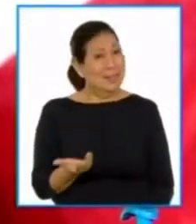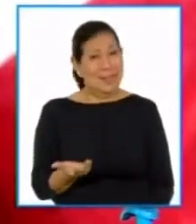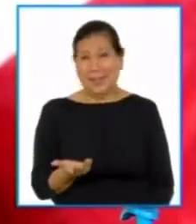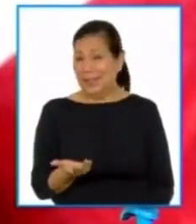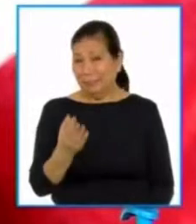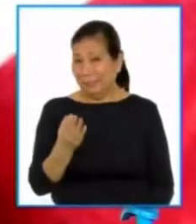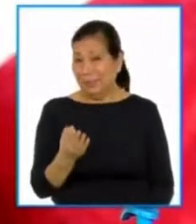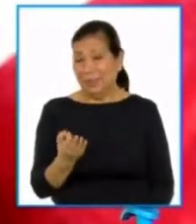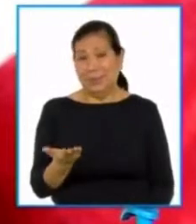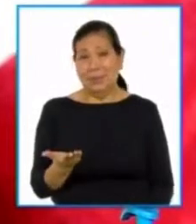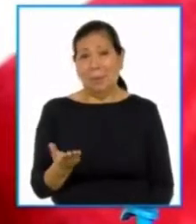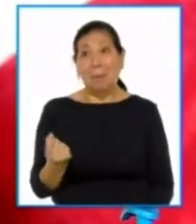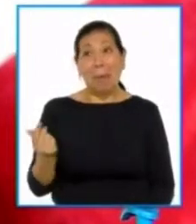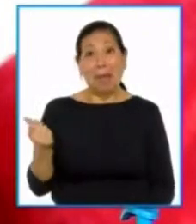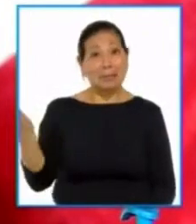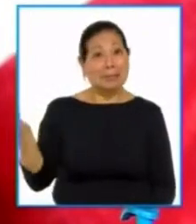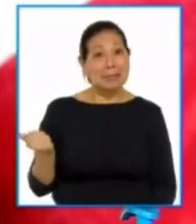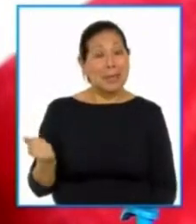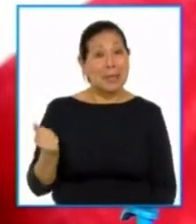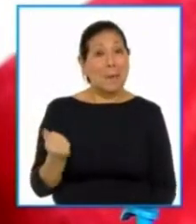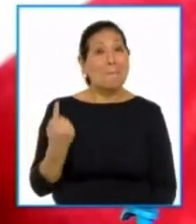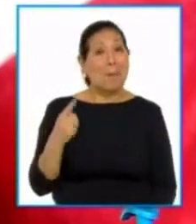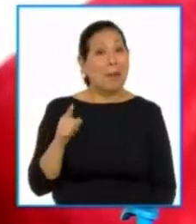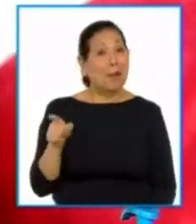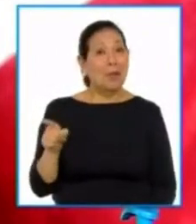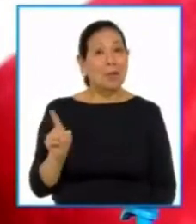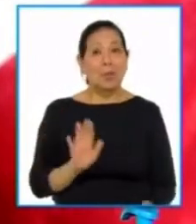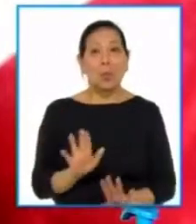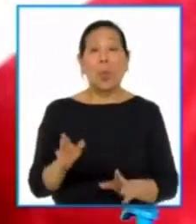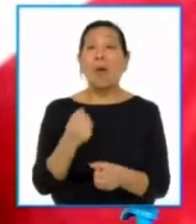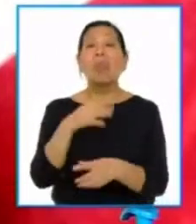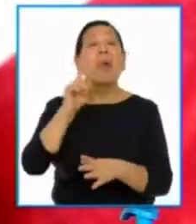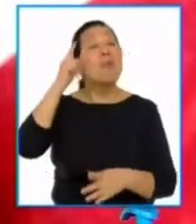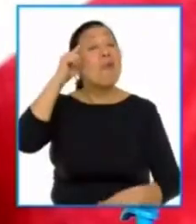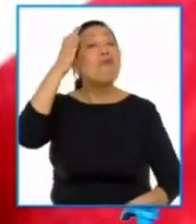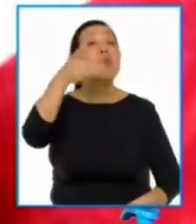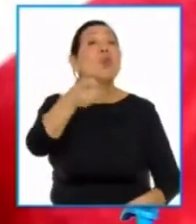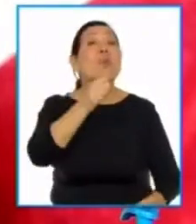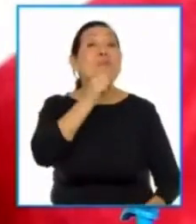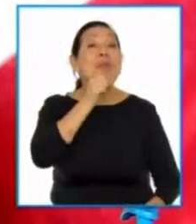es: saca tu plata para que ya no tengas jubilación.